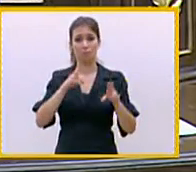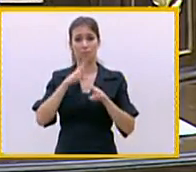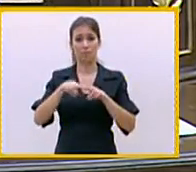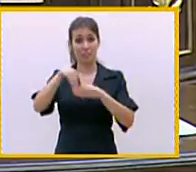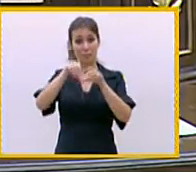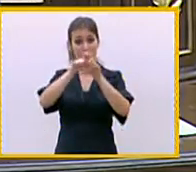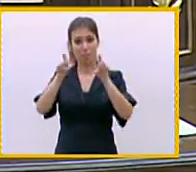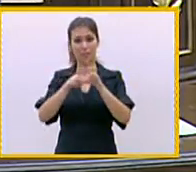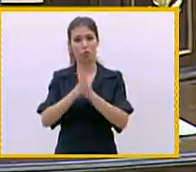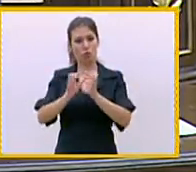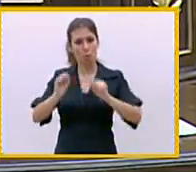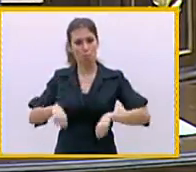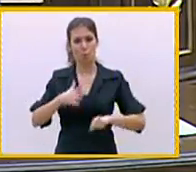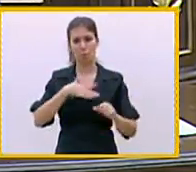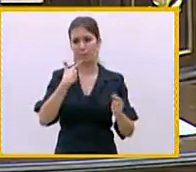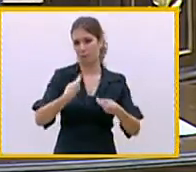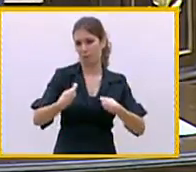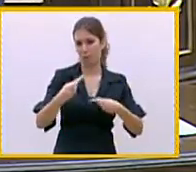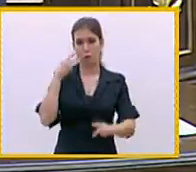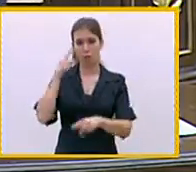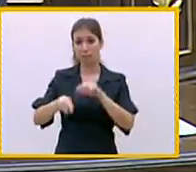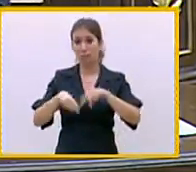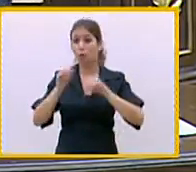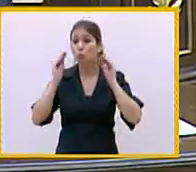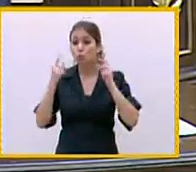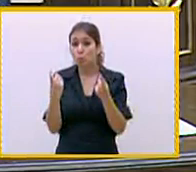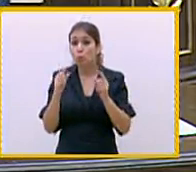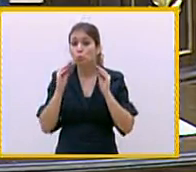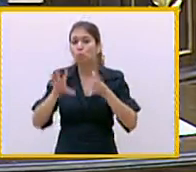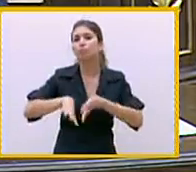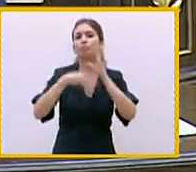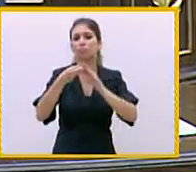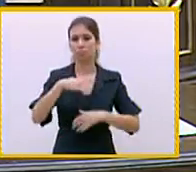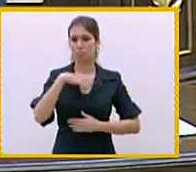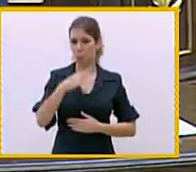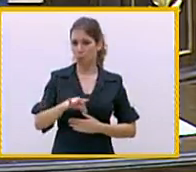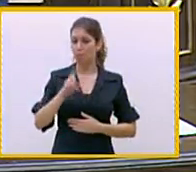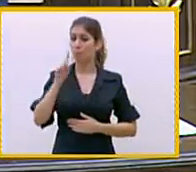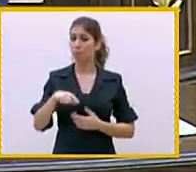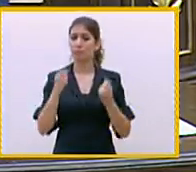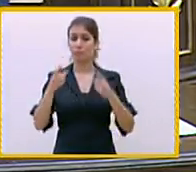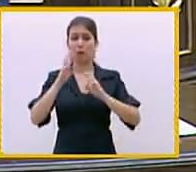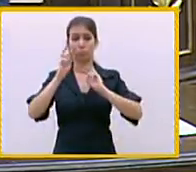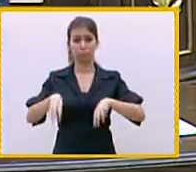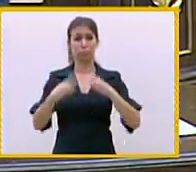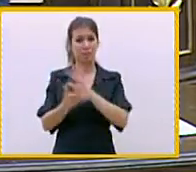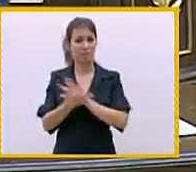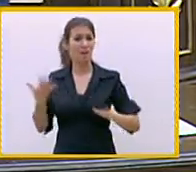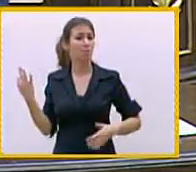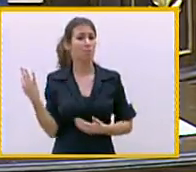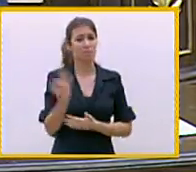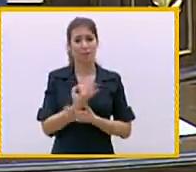para que den respuesta ajustada a sus necesidades particulares. Incita a la renovación rápida de los